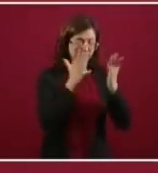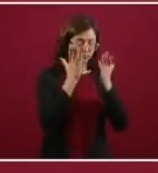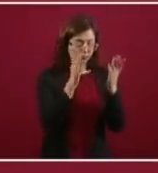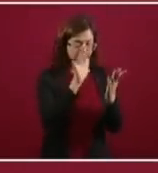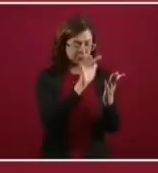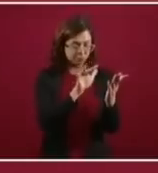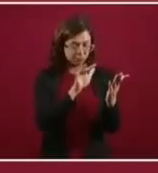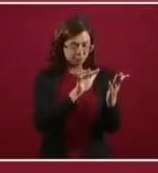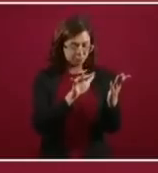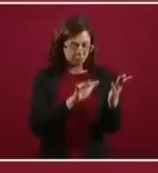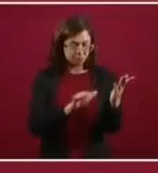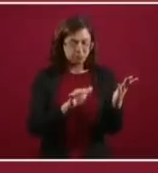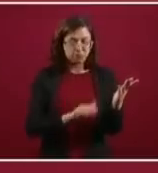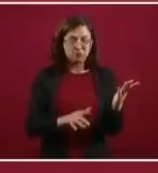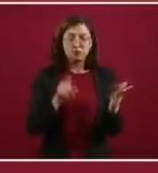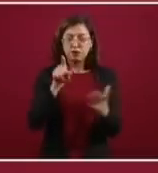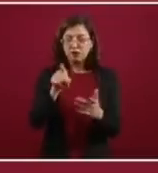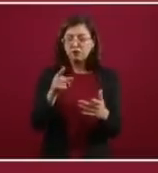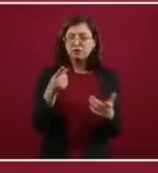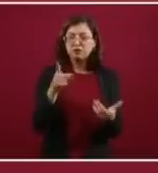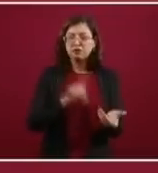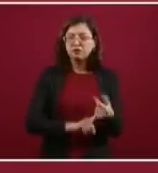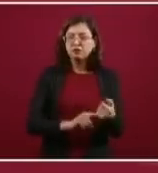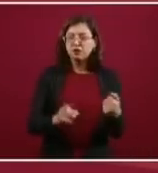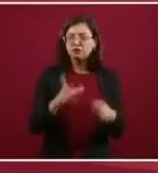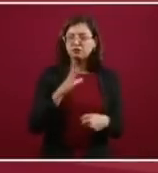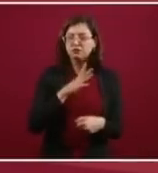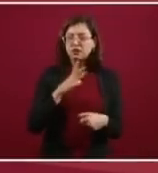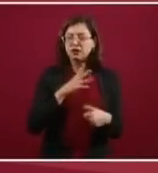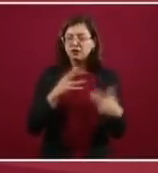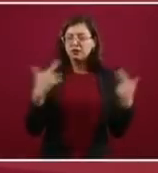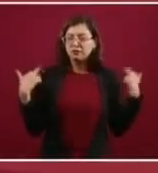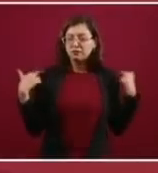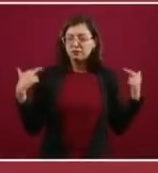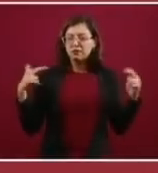tuvimos en ese entonces maestros